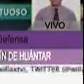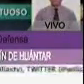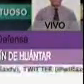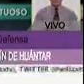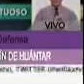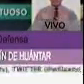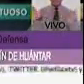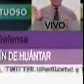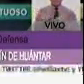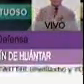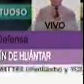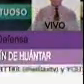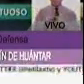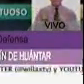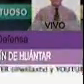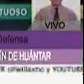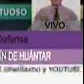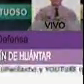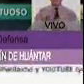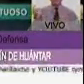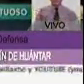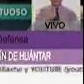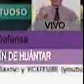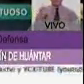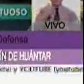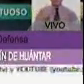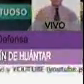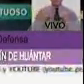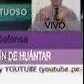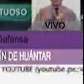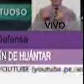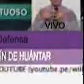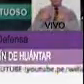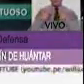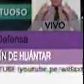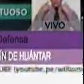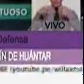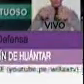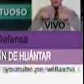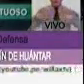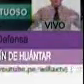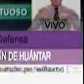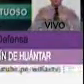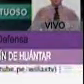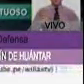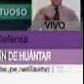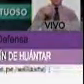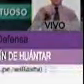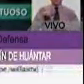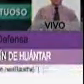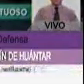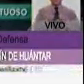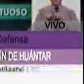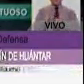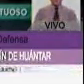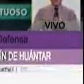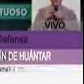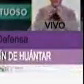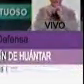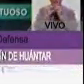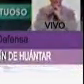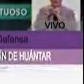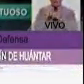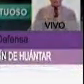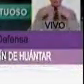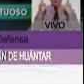Basta ya de emplear públicamente audios manipulados, editados